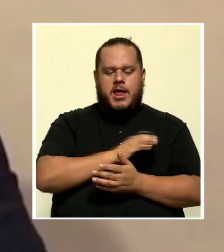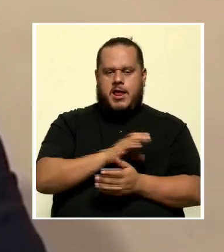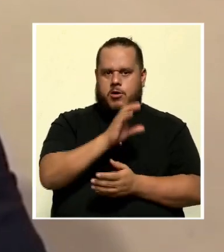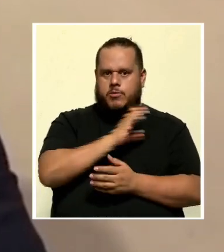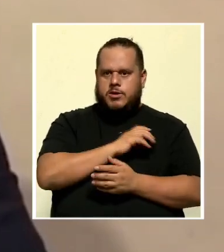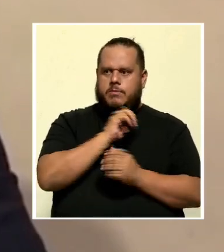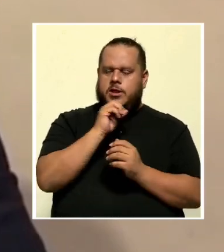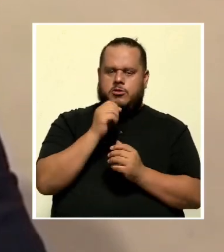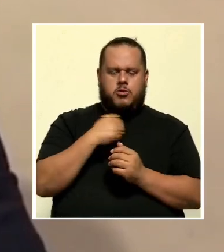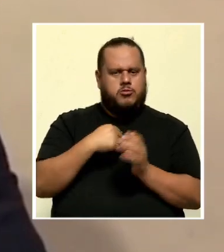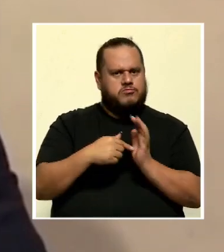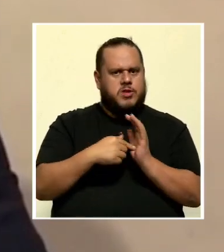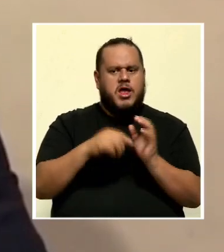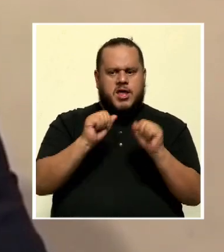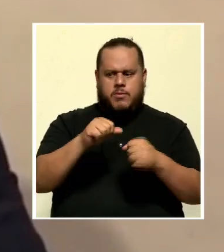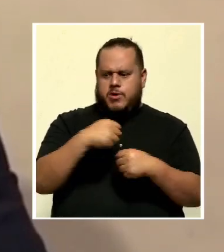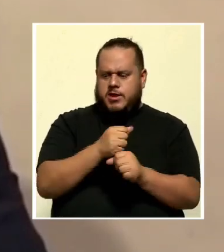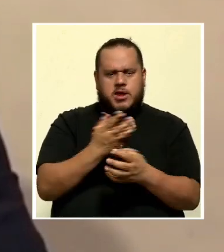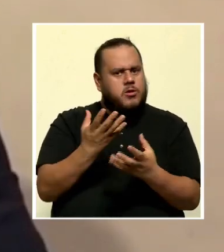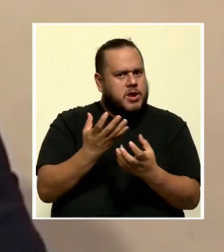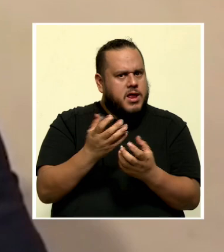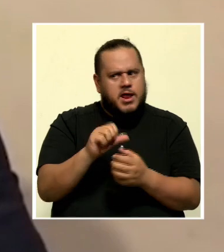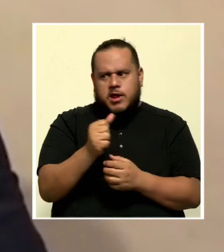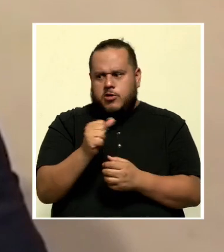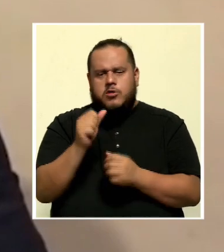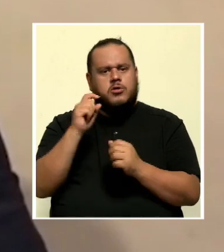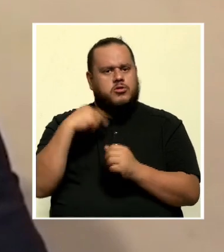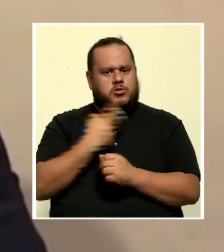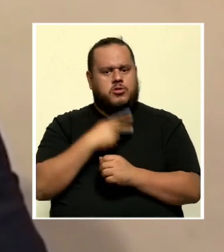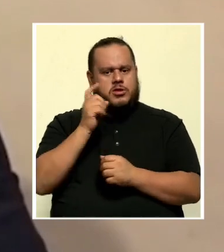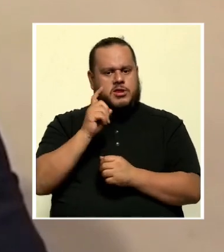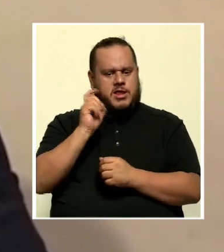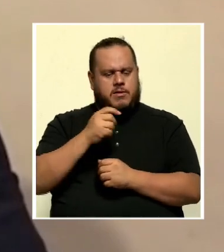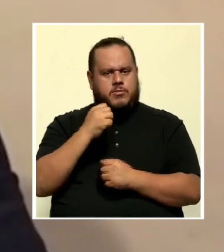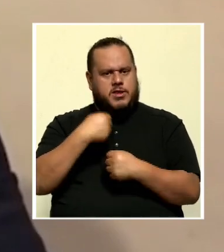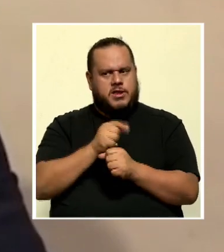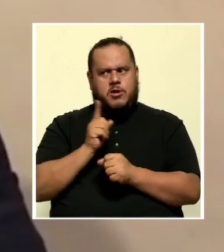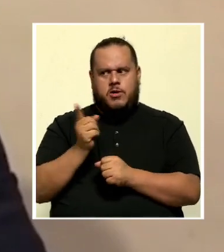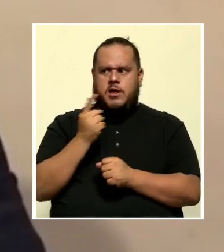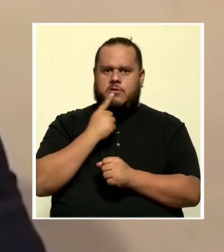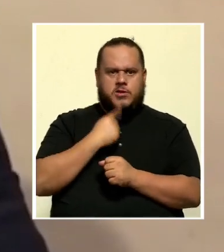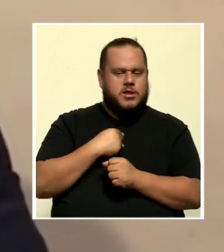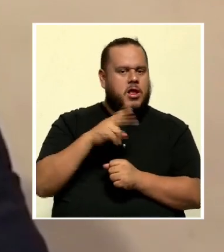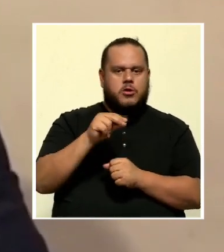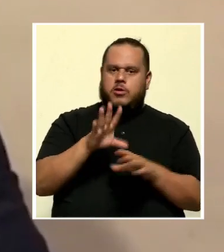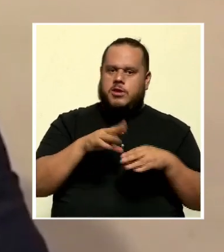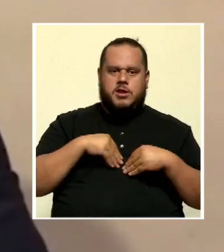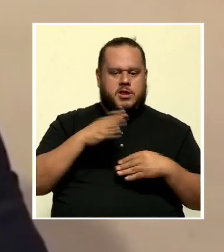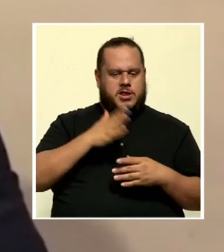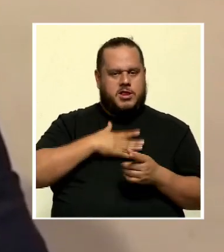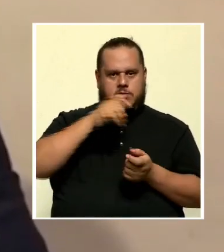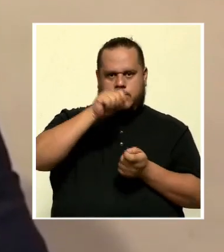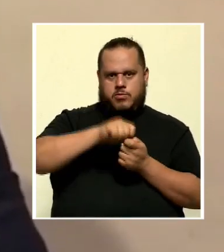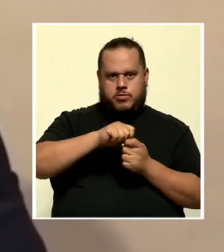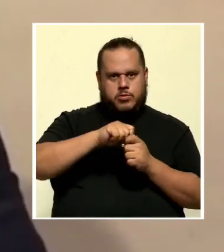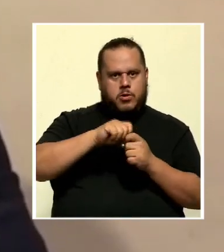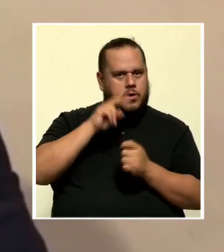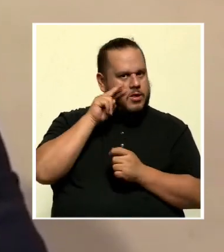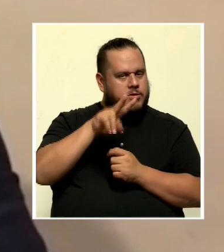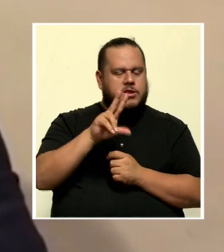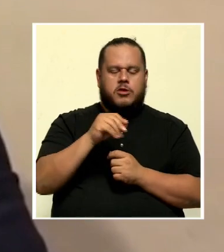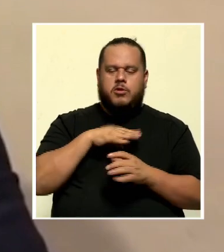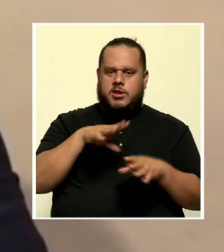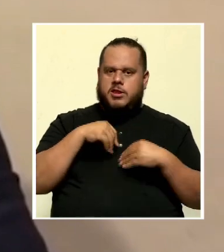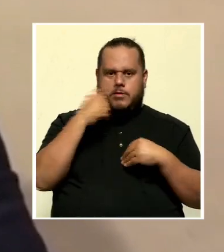que pueden hacer lo que quieran y que los demás tenemos que hacer lo que nos digan. Eso no es aceptable desde mi punto de vista, no es aceptable para